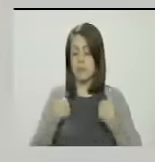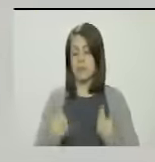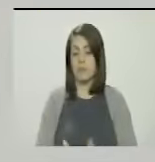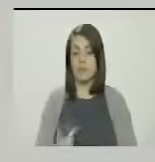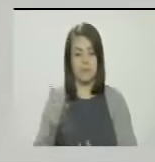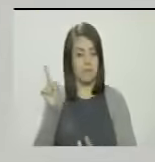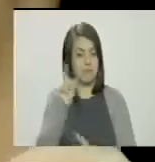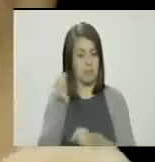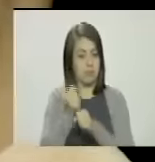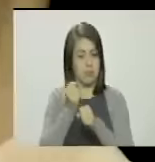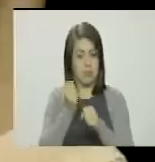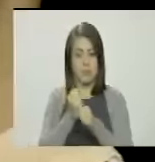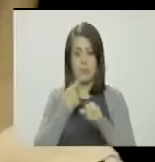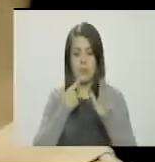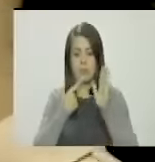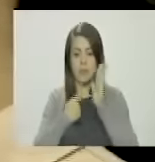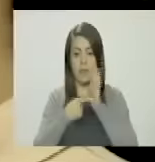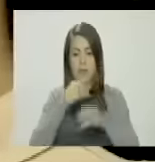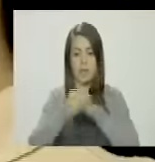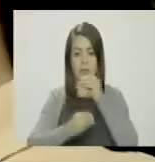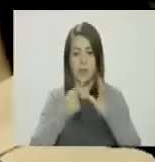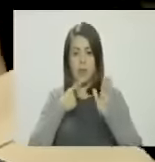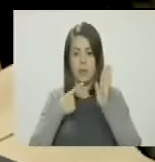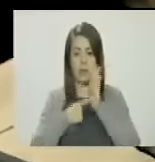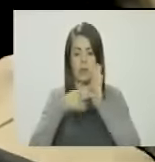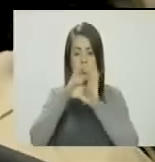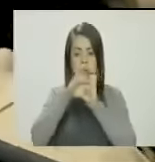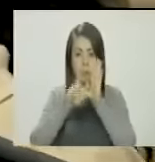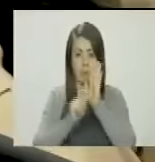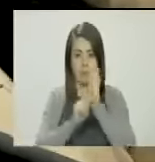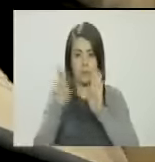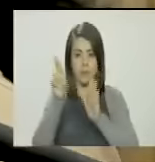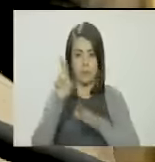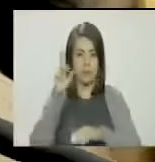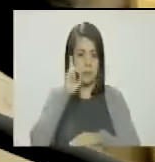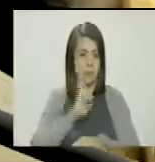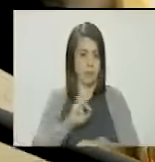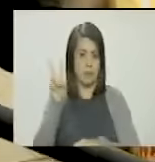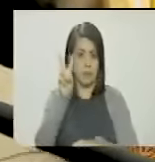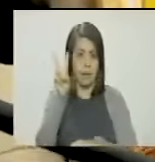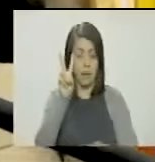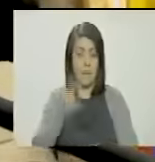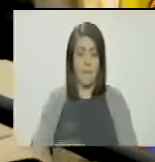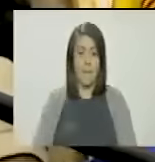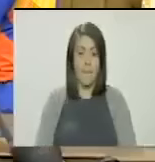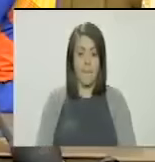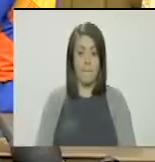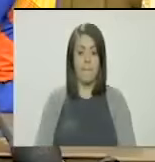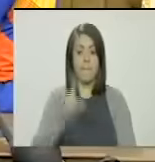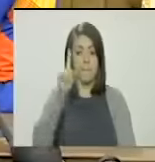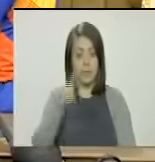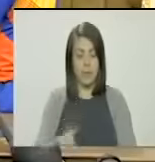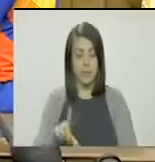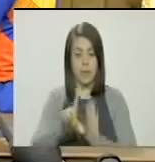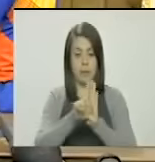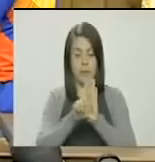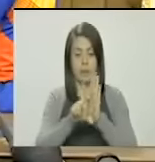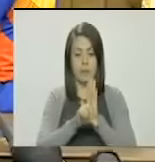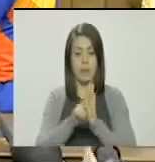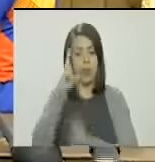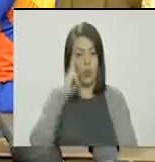a su brazo para cumplir y hacer cumplir la Constitución de la República Bolivariana de Venezuela y sus